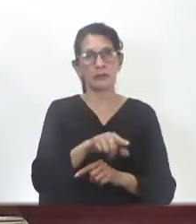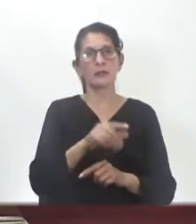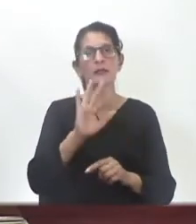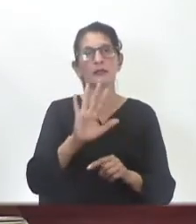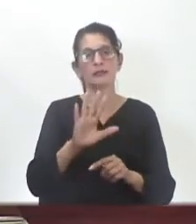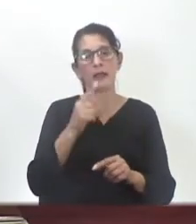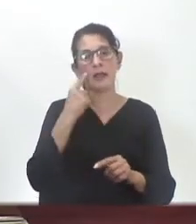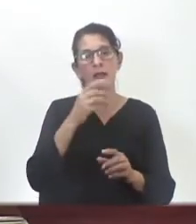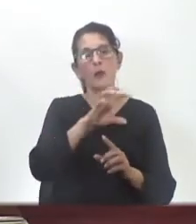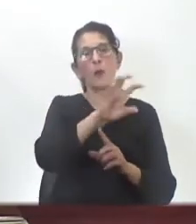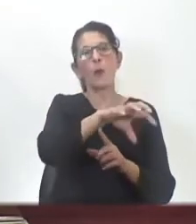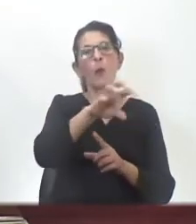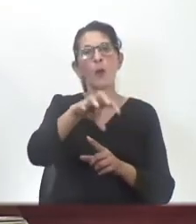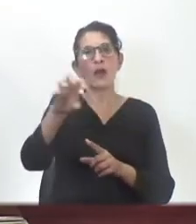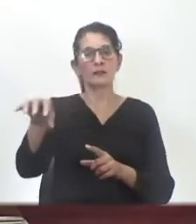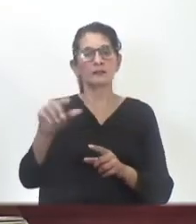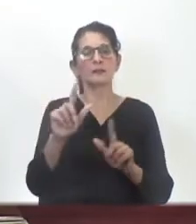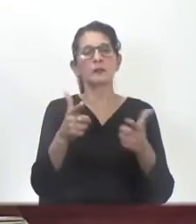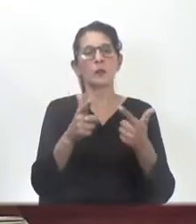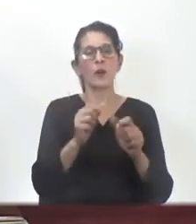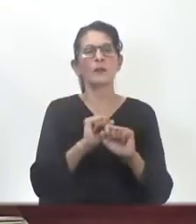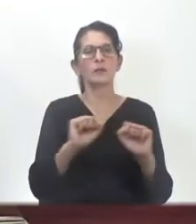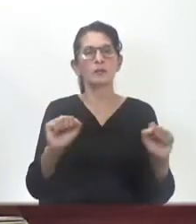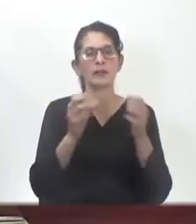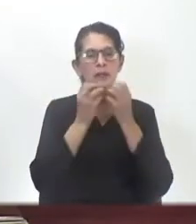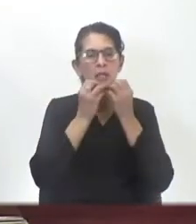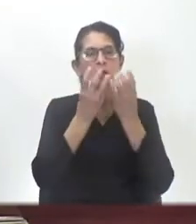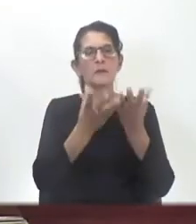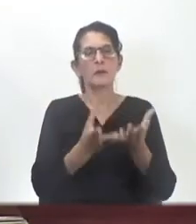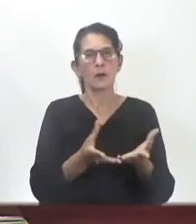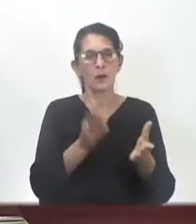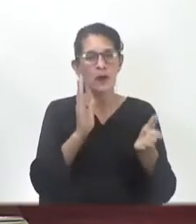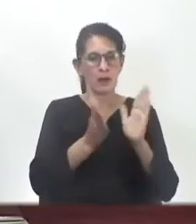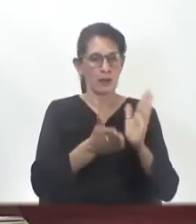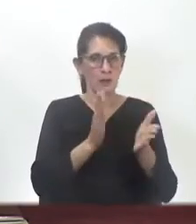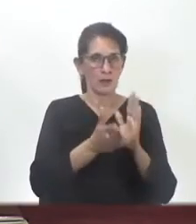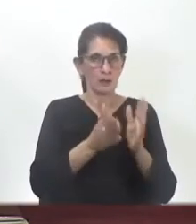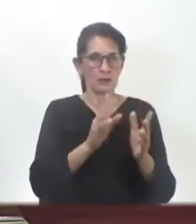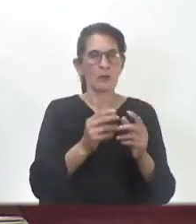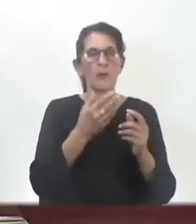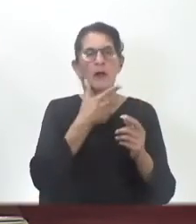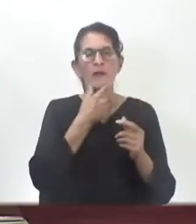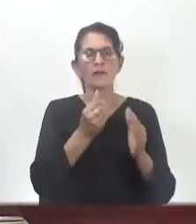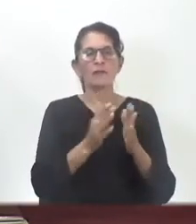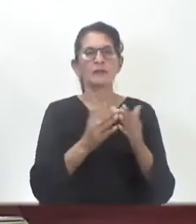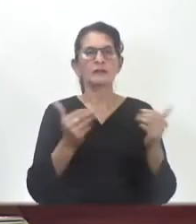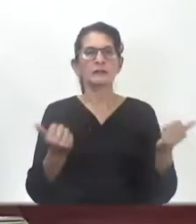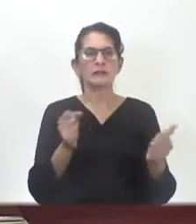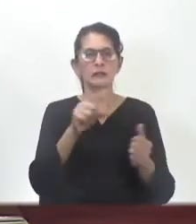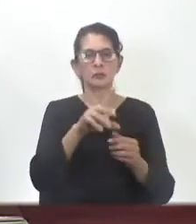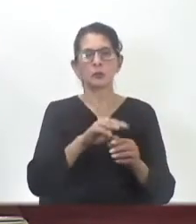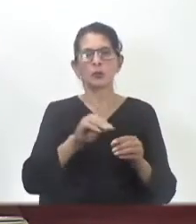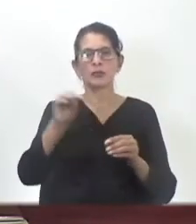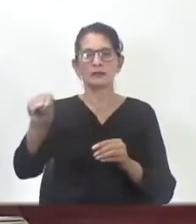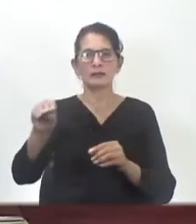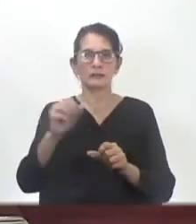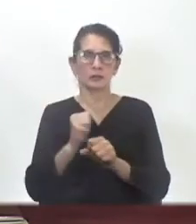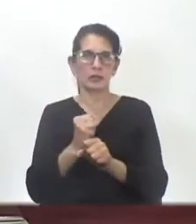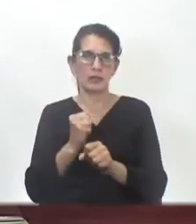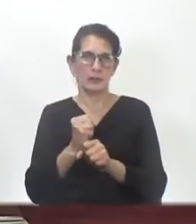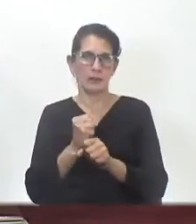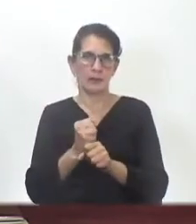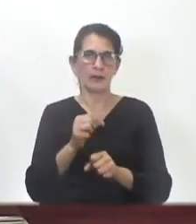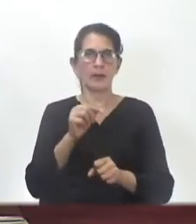en lugares que no ofrecían la posibilidad de rehabilitaciones necesaria para facilitar su reinserción social. La